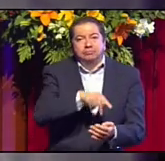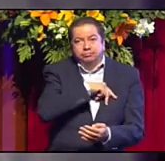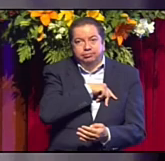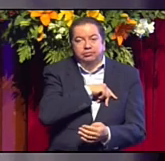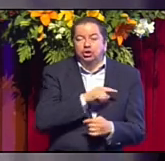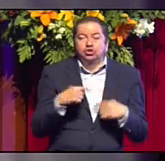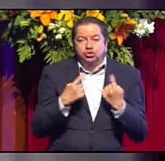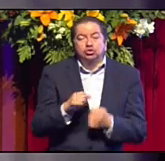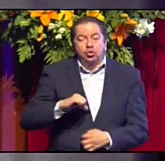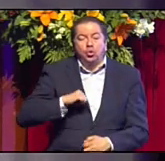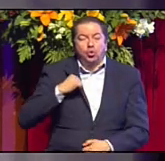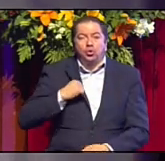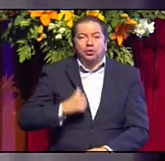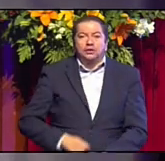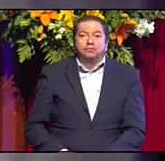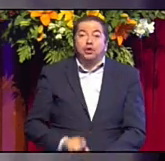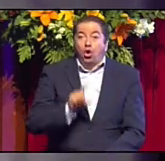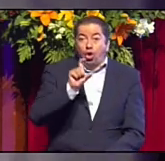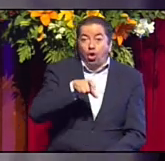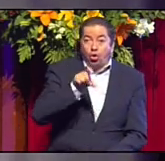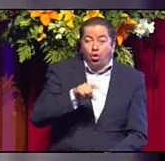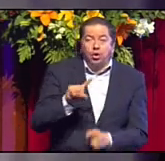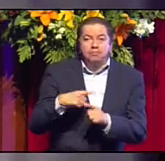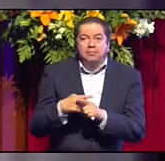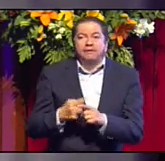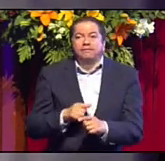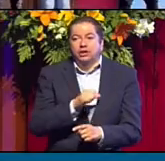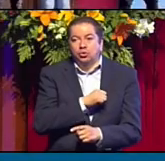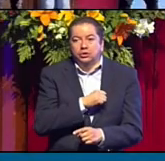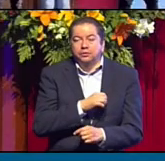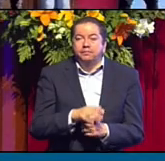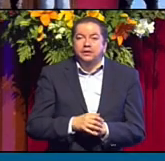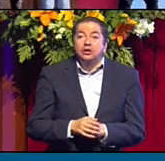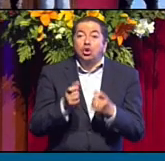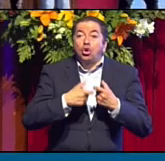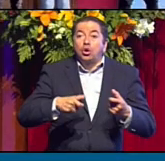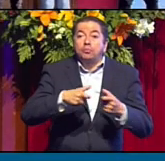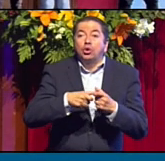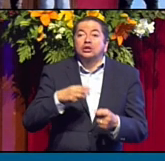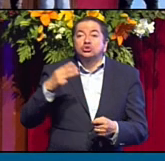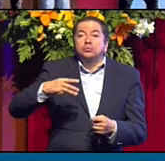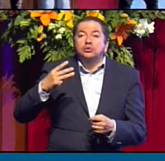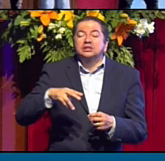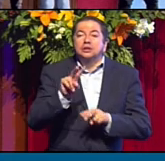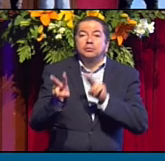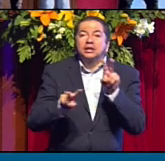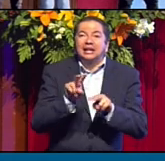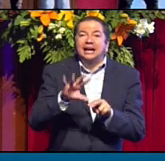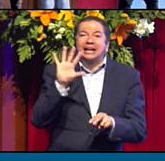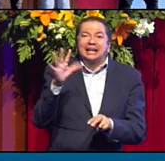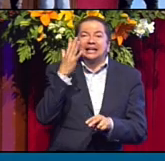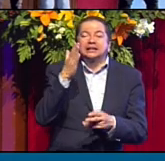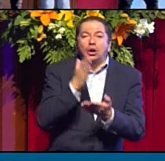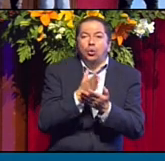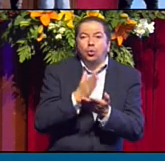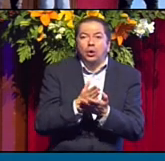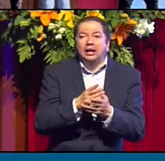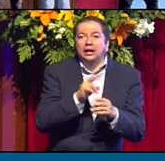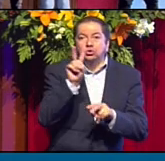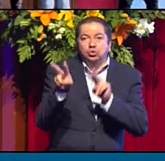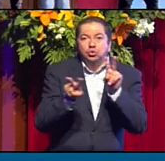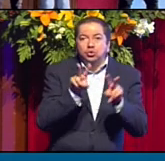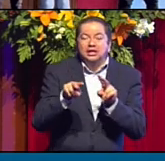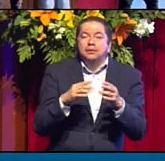claramente orgullosos. Concón y Vicuña. La Corporación Municipal de Turismo, la quinta escuela de turismo basado en la encuesta de